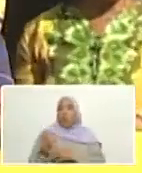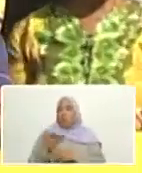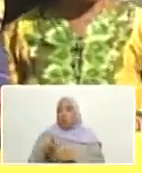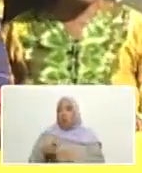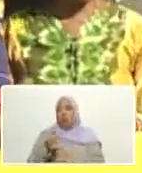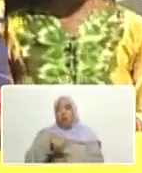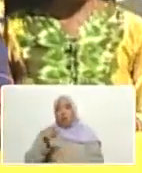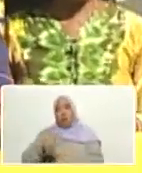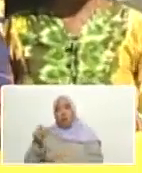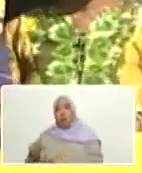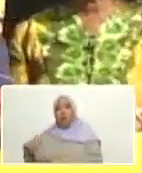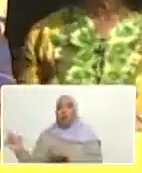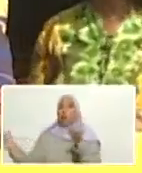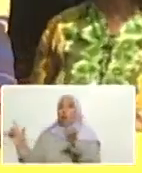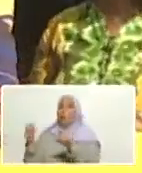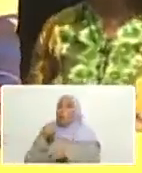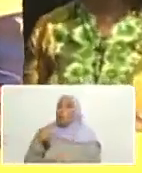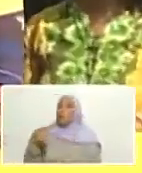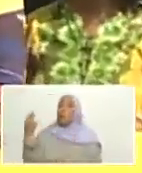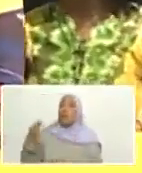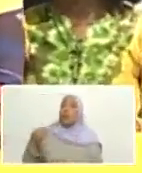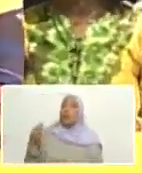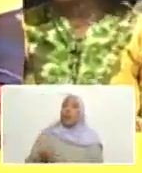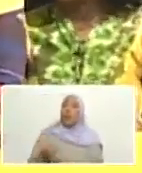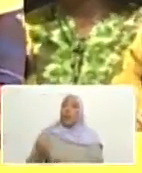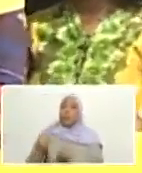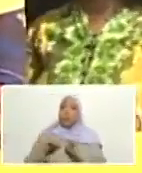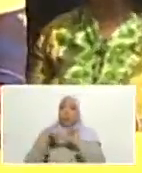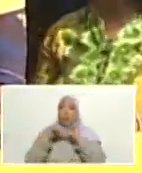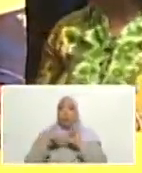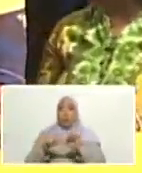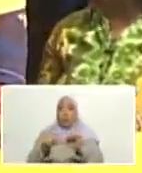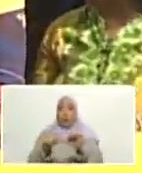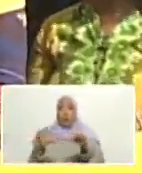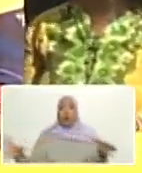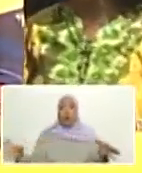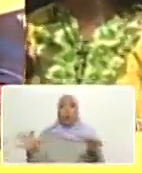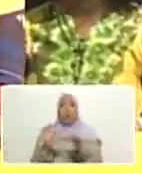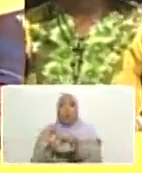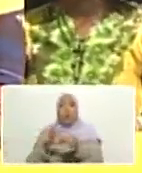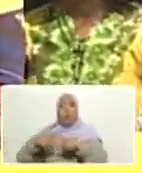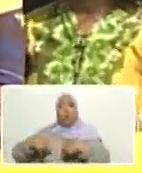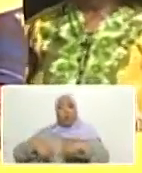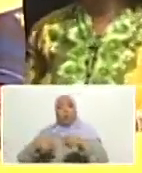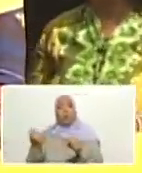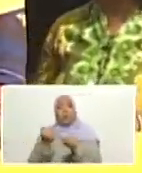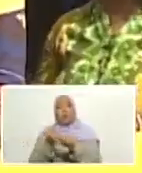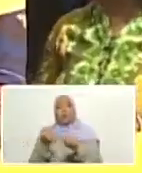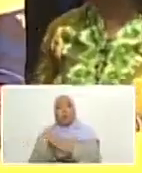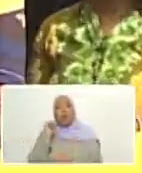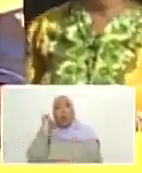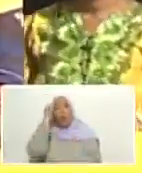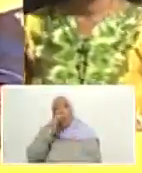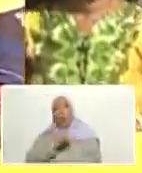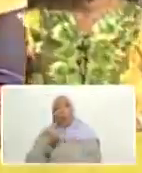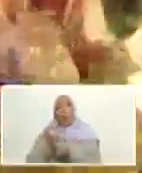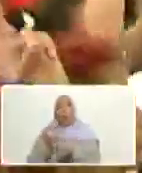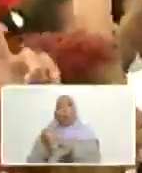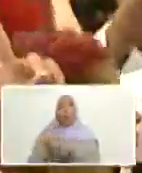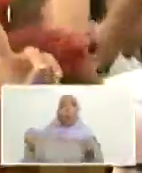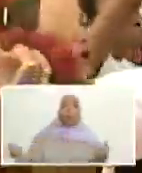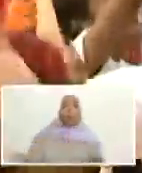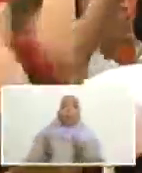aunque no transmitan la verdad. Seguimos acá, más unidos, más movilizados, de pie en resistencia y